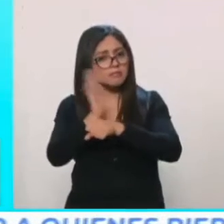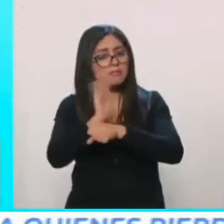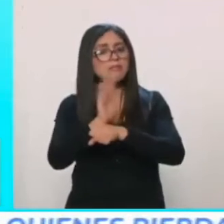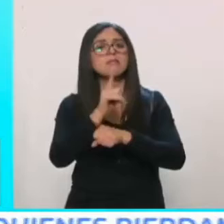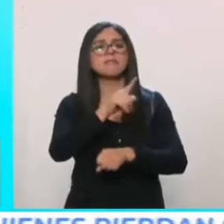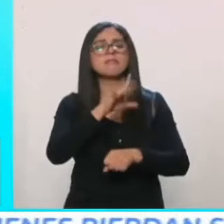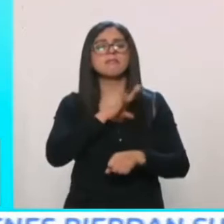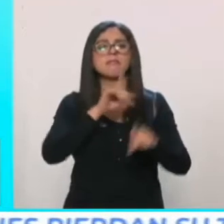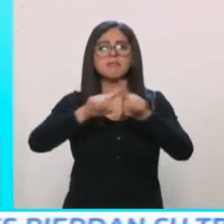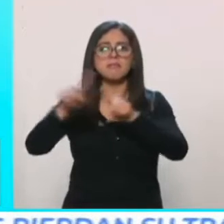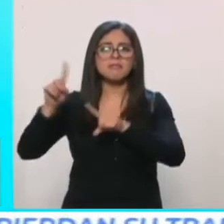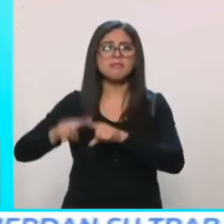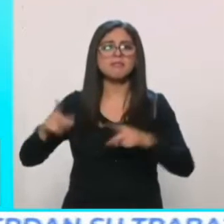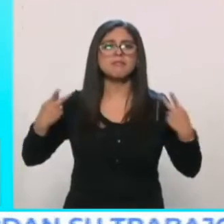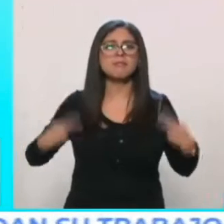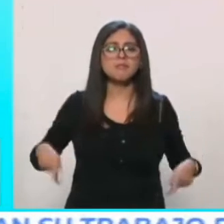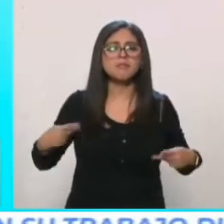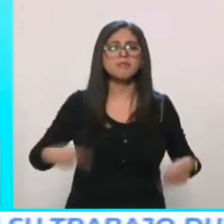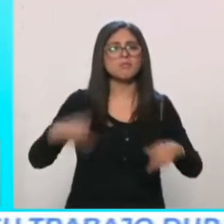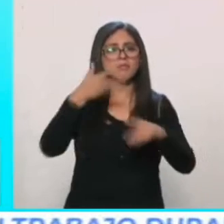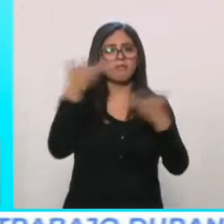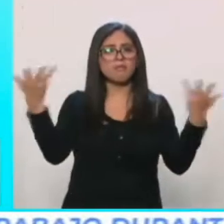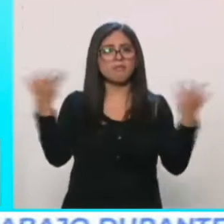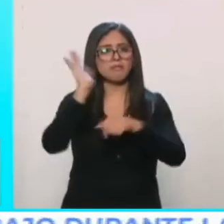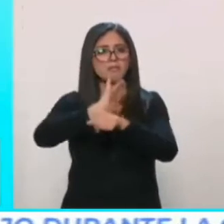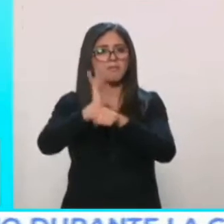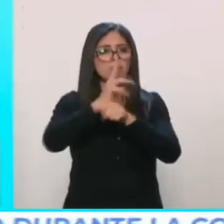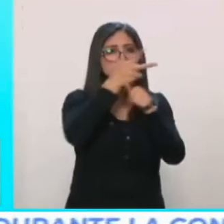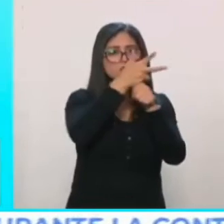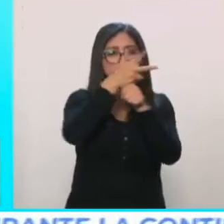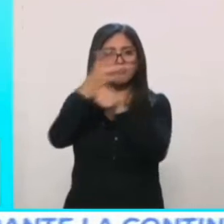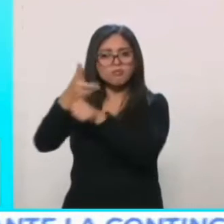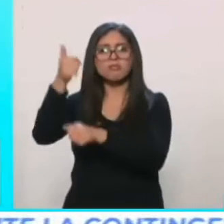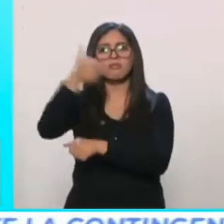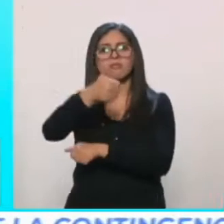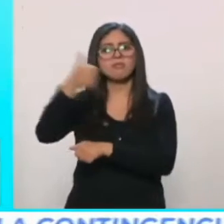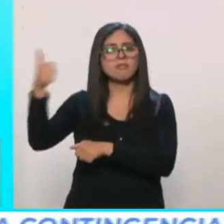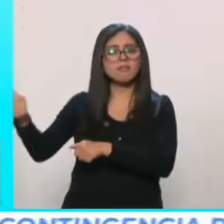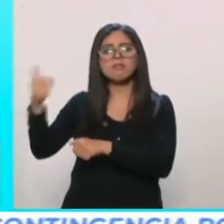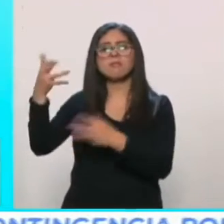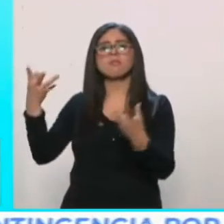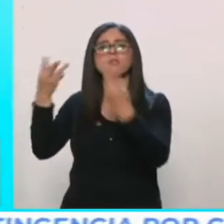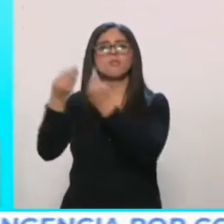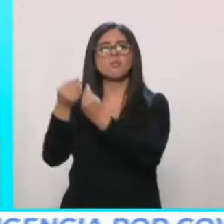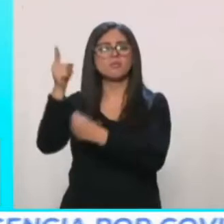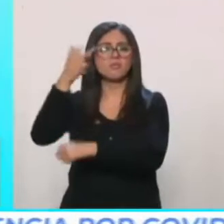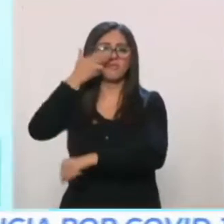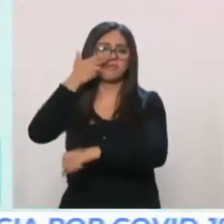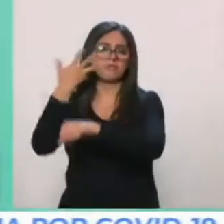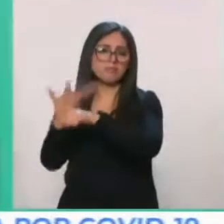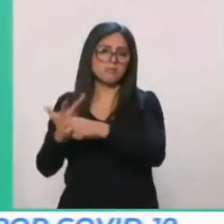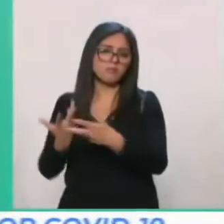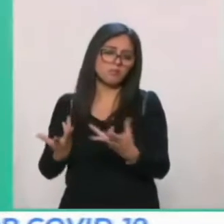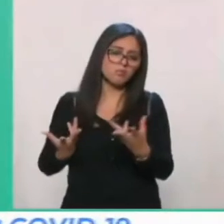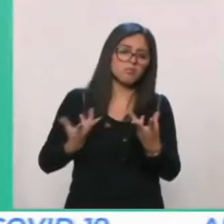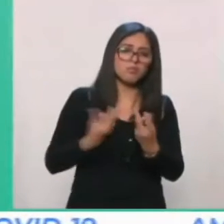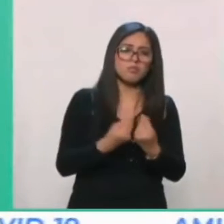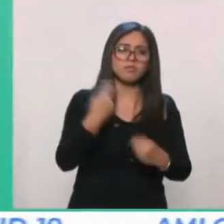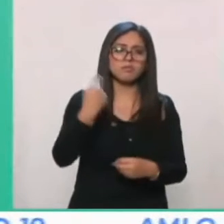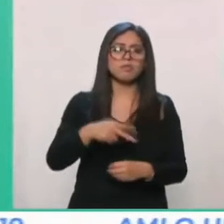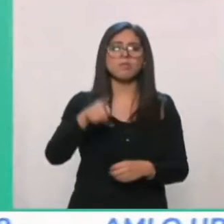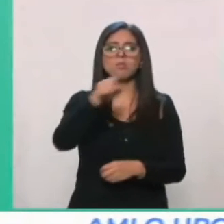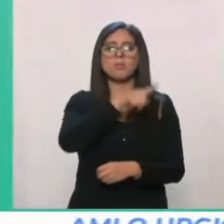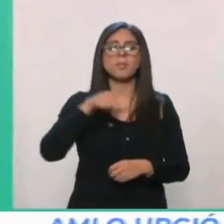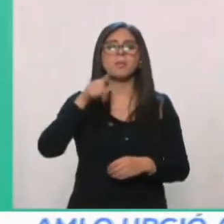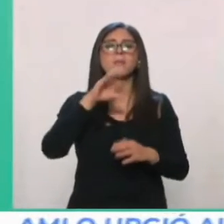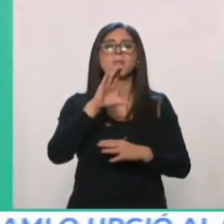importante de cineastas independientes que se integran a través de esa organización de Contra el Silencio